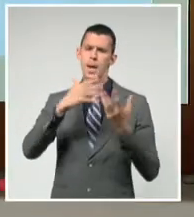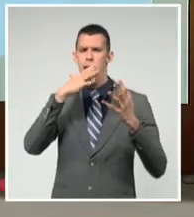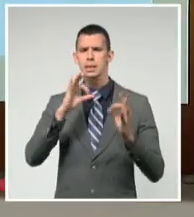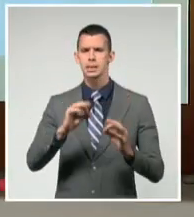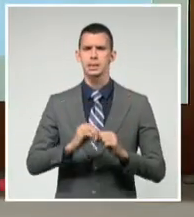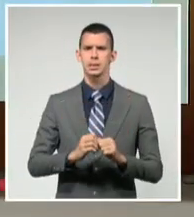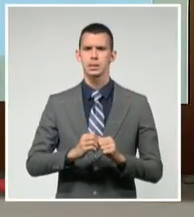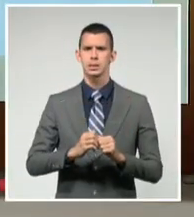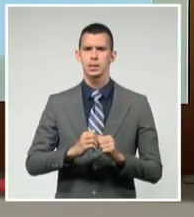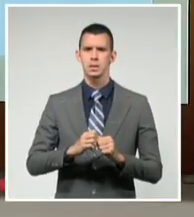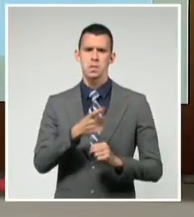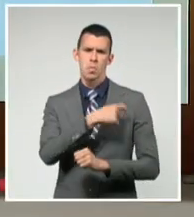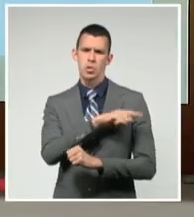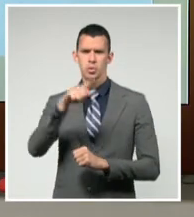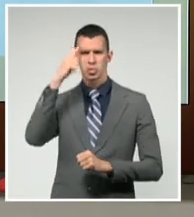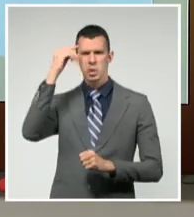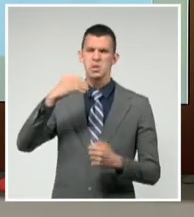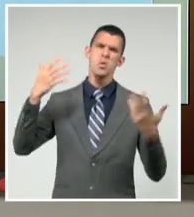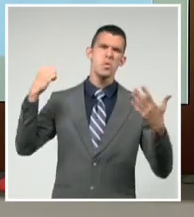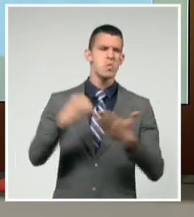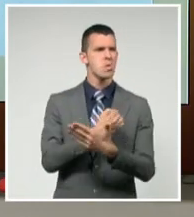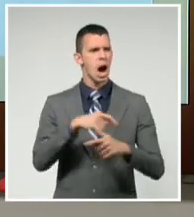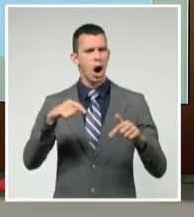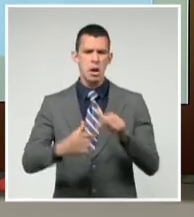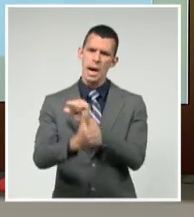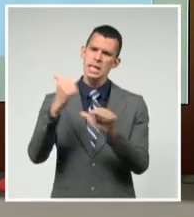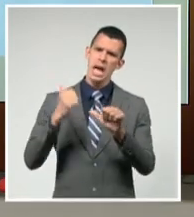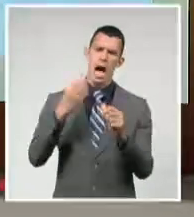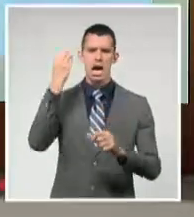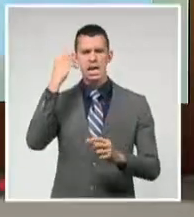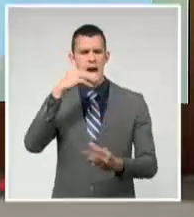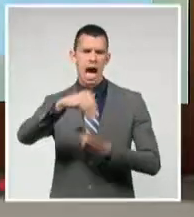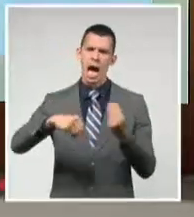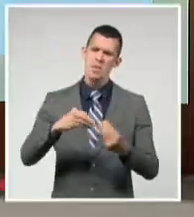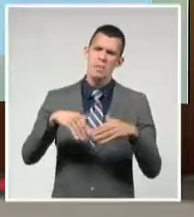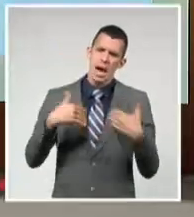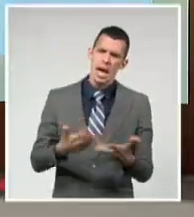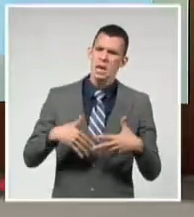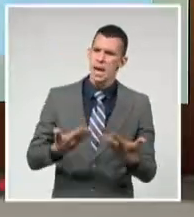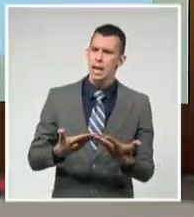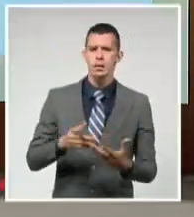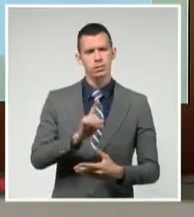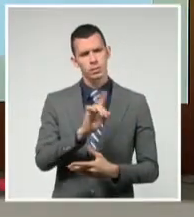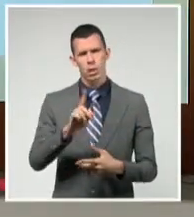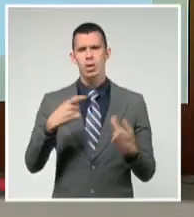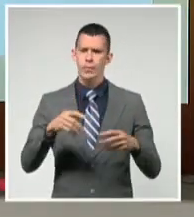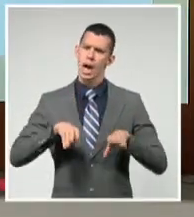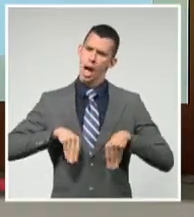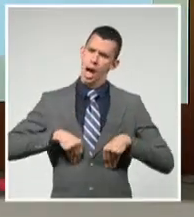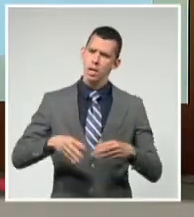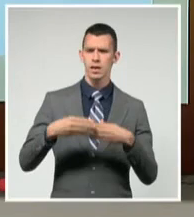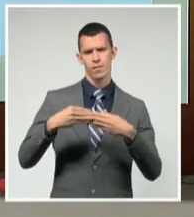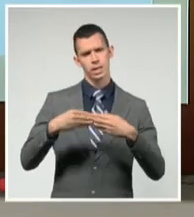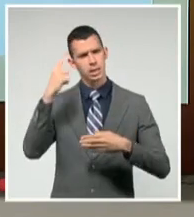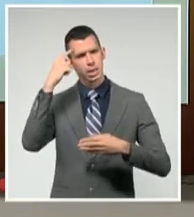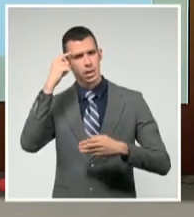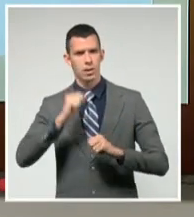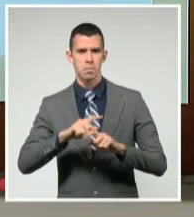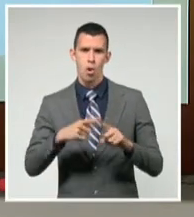esto como un mal necesario ni como un retroceso los cambios propuestos nos permitirán estar en mejores condiciones para salir